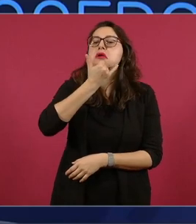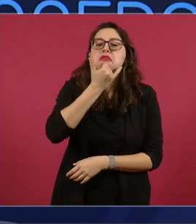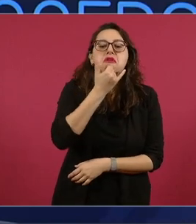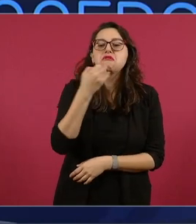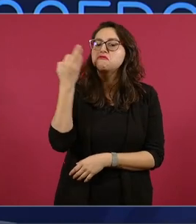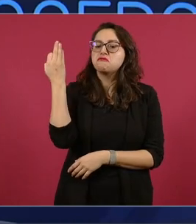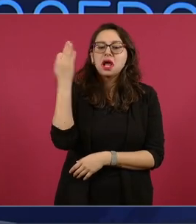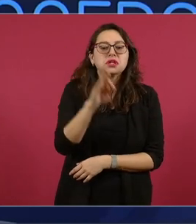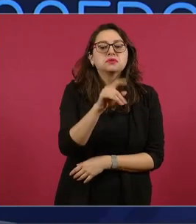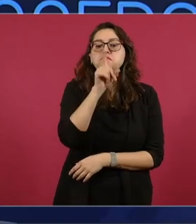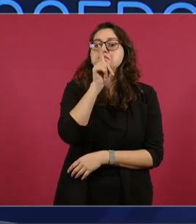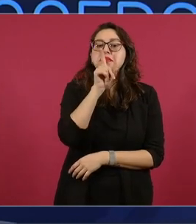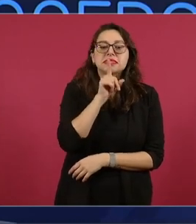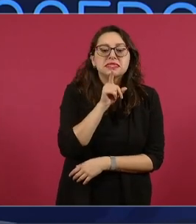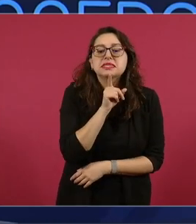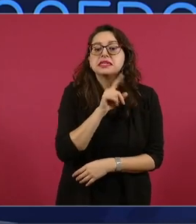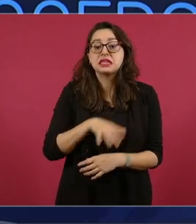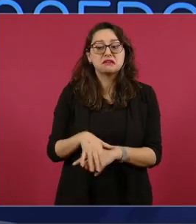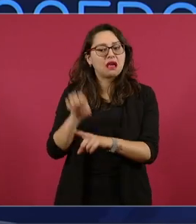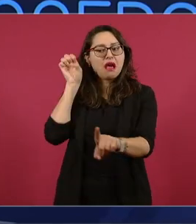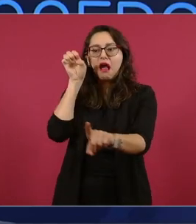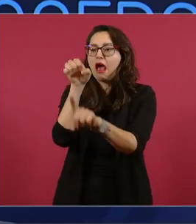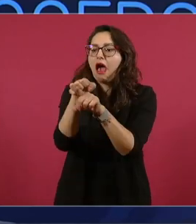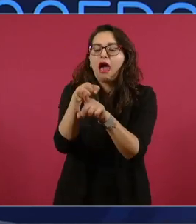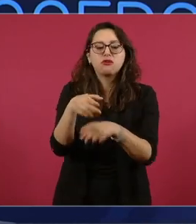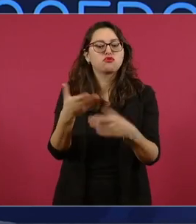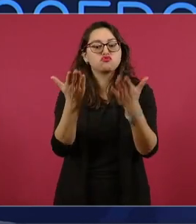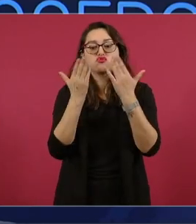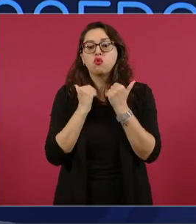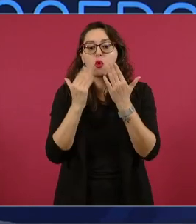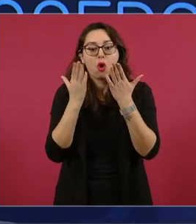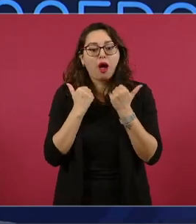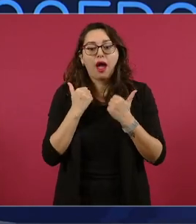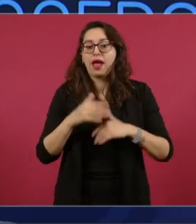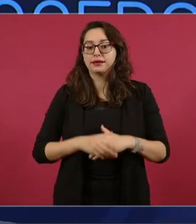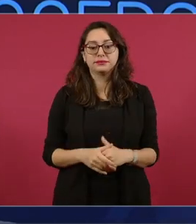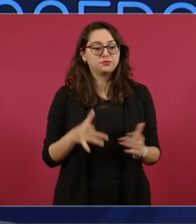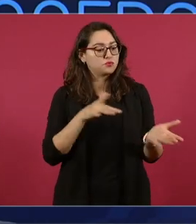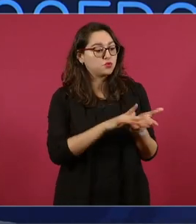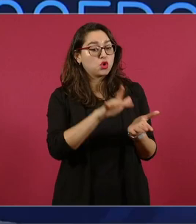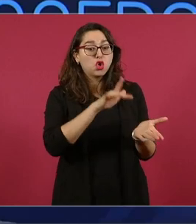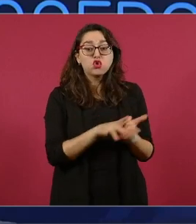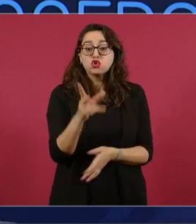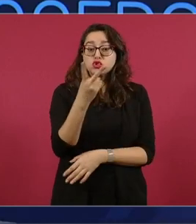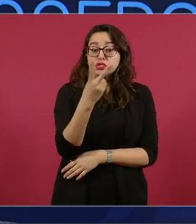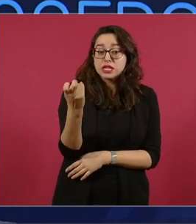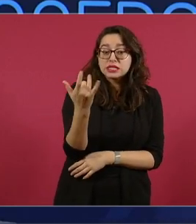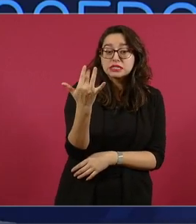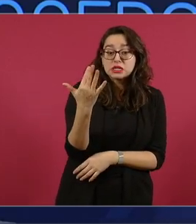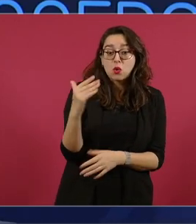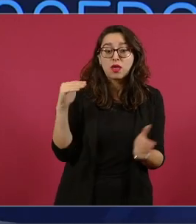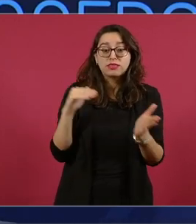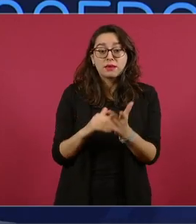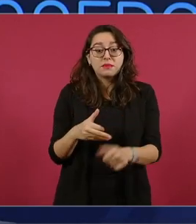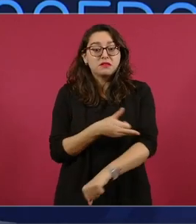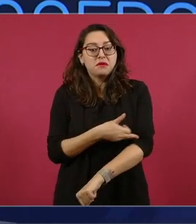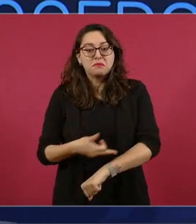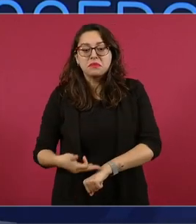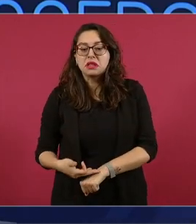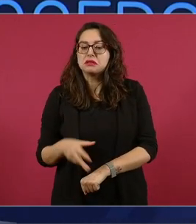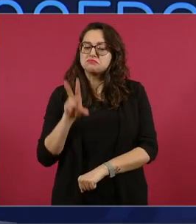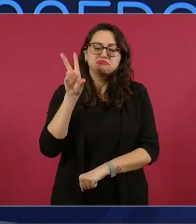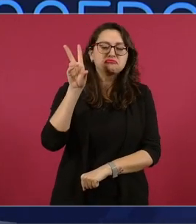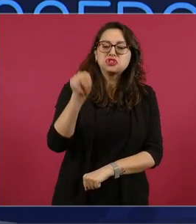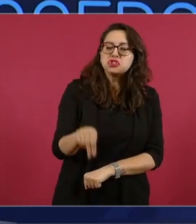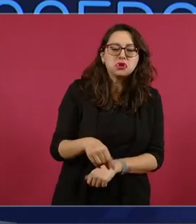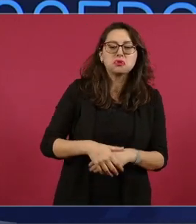engañó. No es verdad que hayan entregado ya la ayuda para los 250 mil familias, que son más. Pero